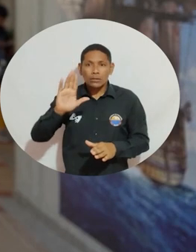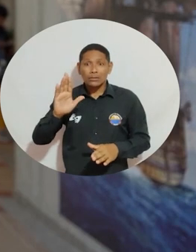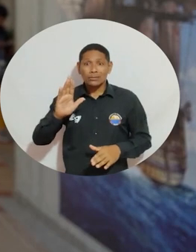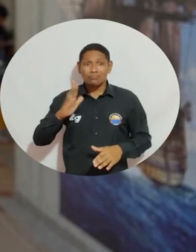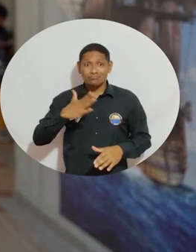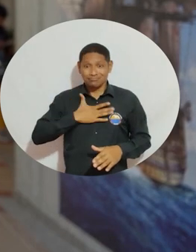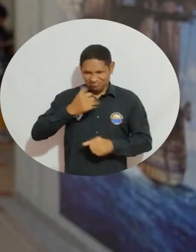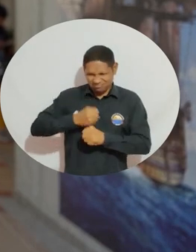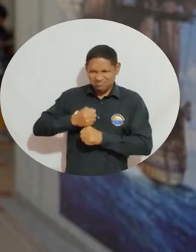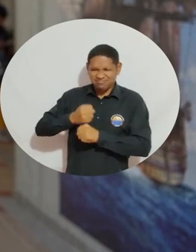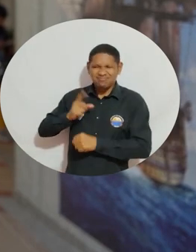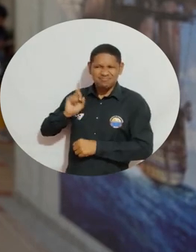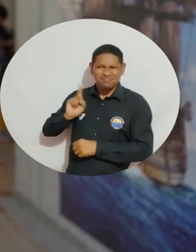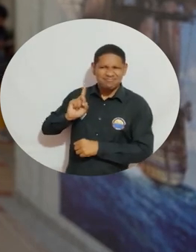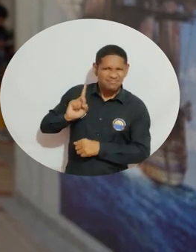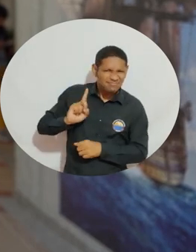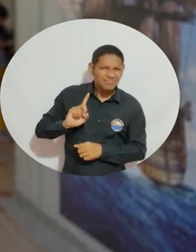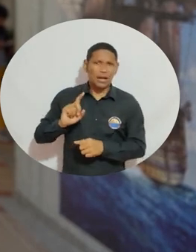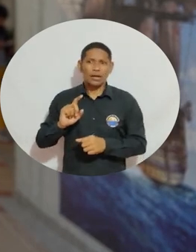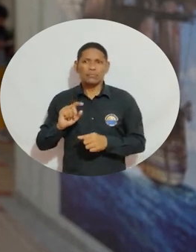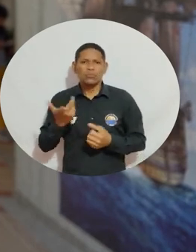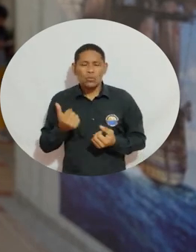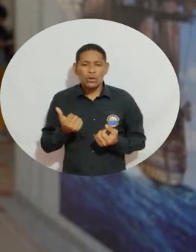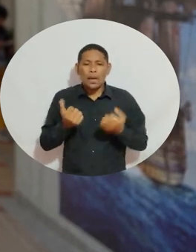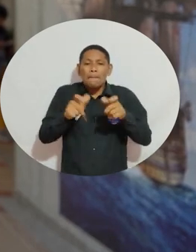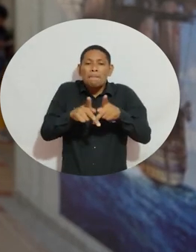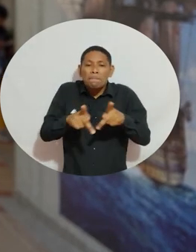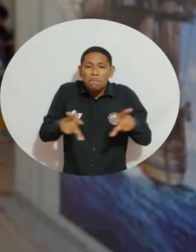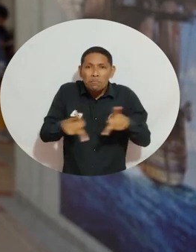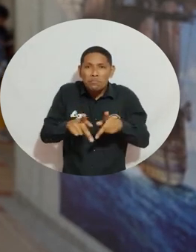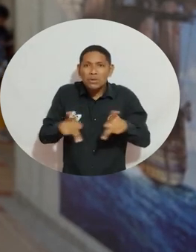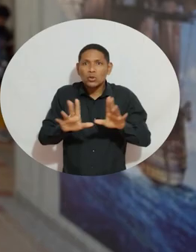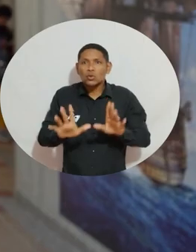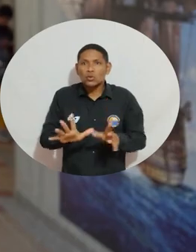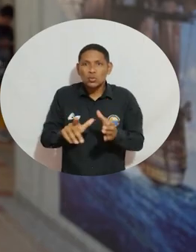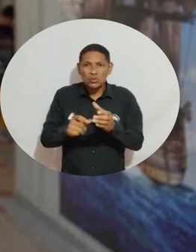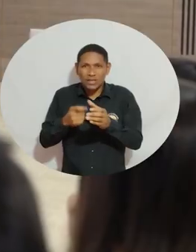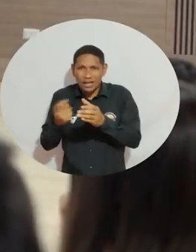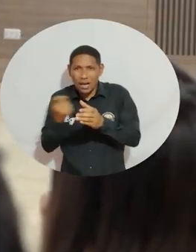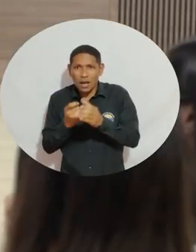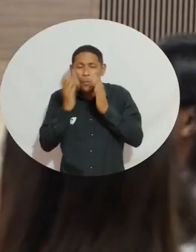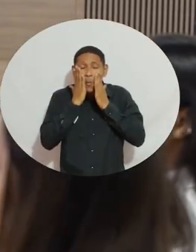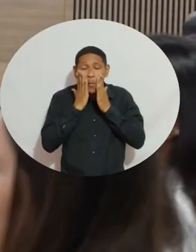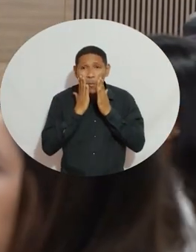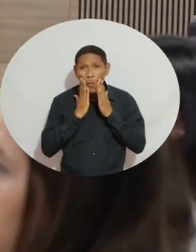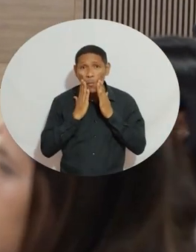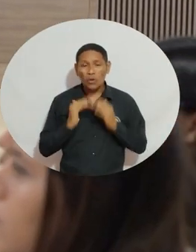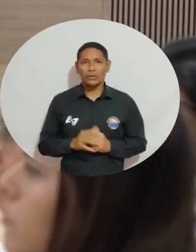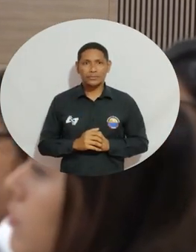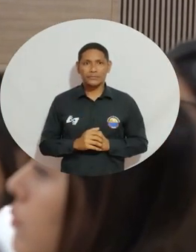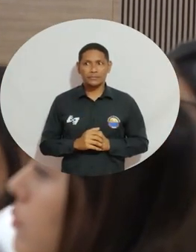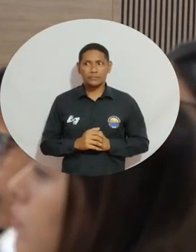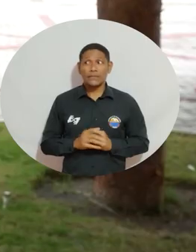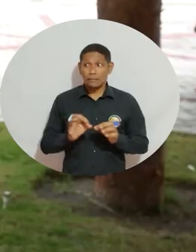poco mi trabajo que se ha venido realizando con pacientes con anemia de células falciformes. Pudimos platicar un poco